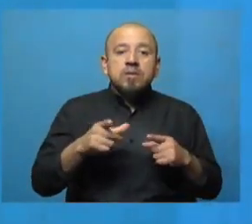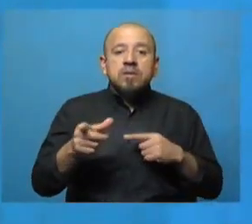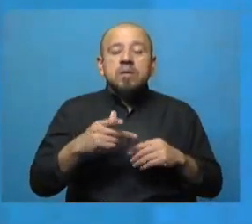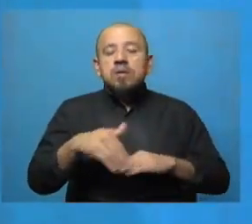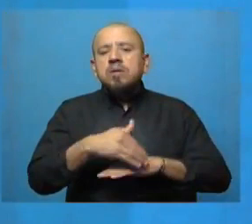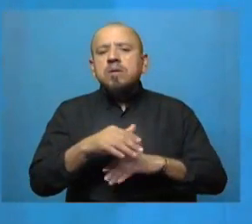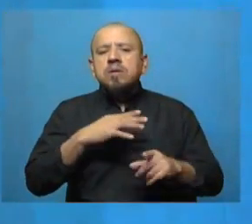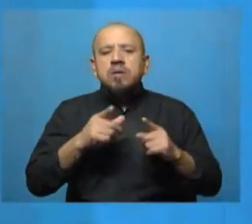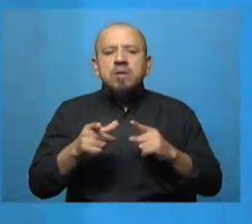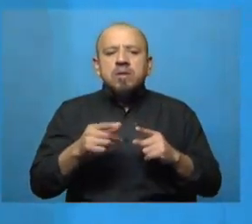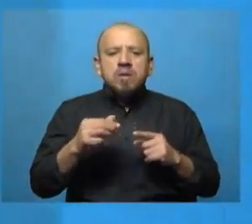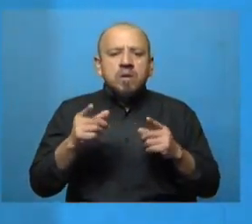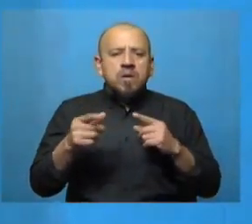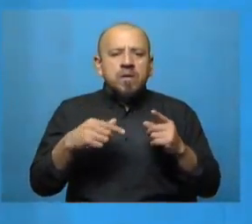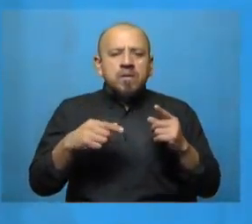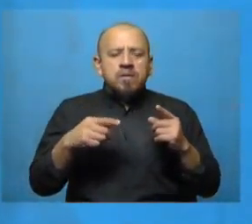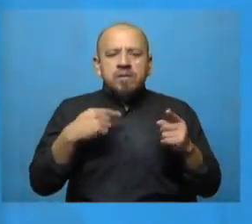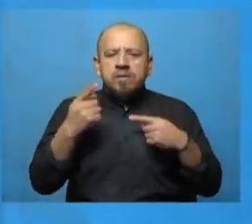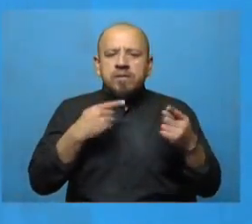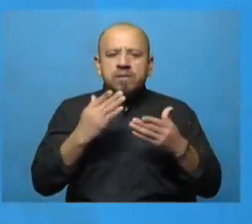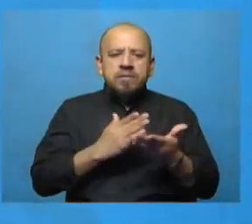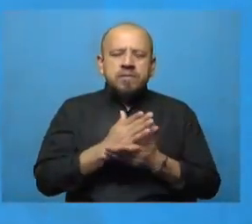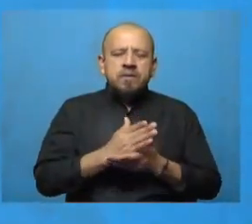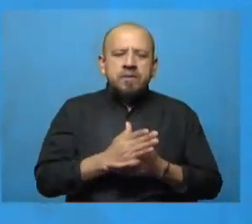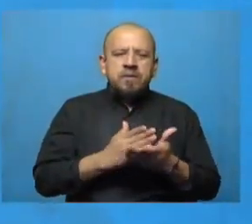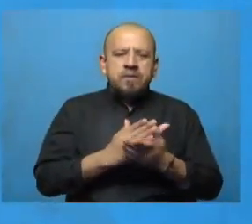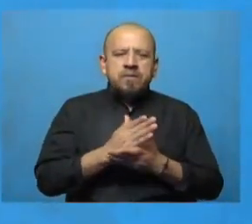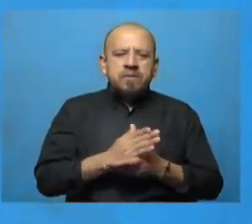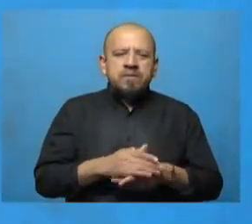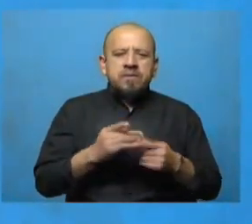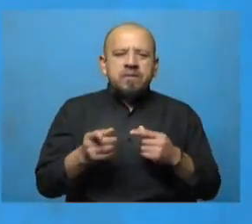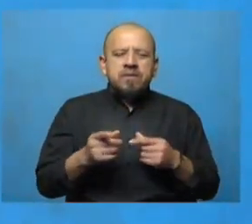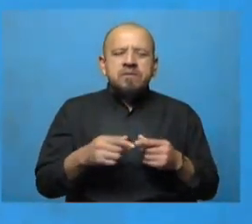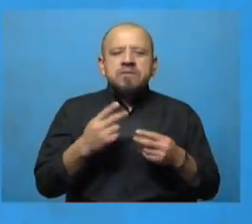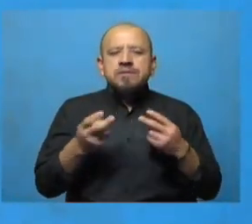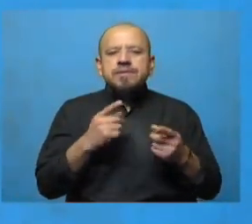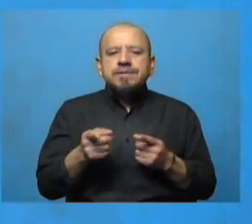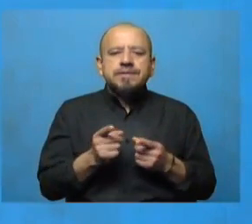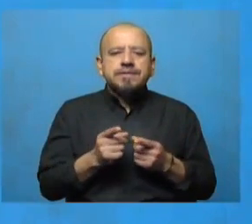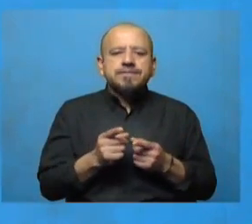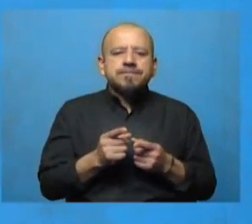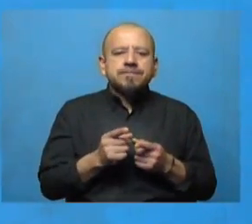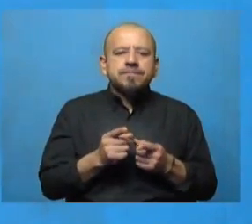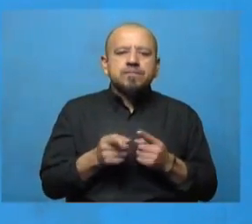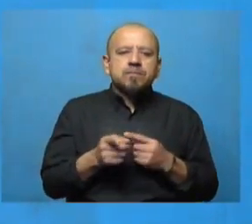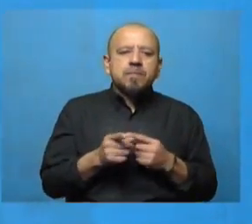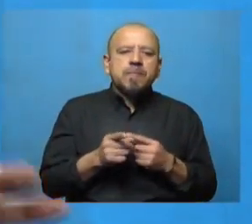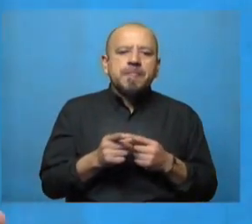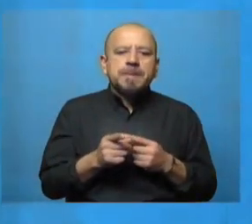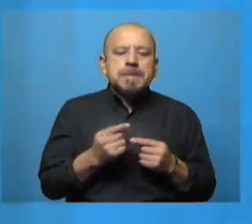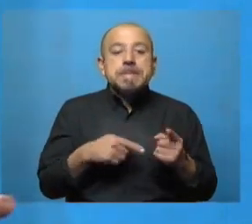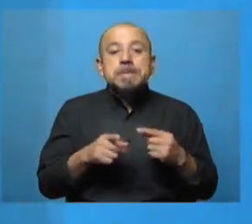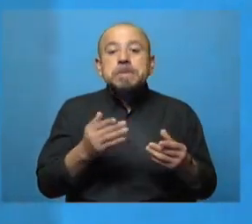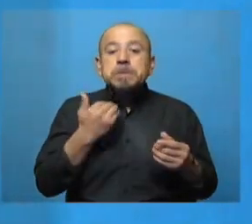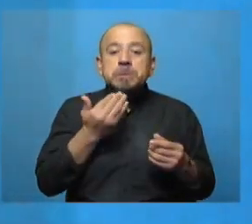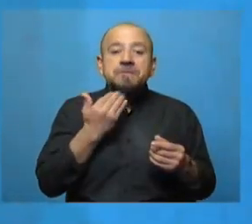hay que se me ocurre estoy con esa con esa cosa ahí a ver buscando en la búsqueda no sé qué va